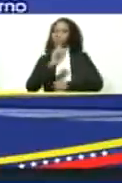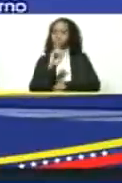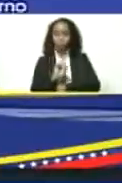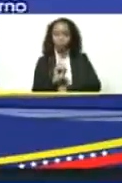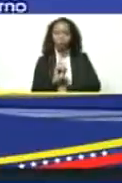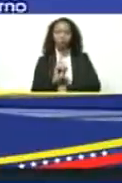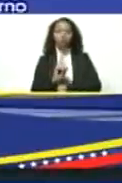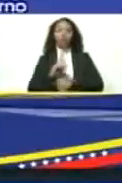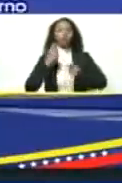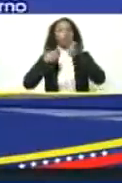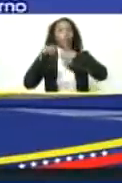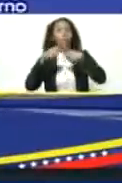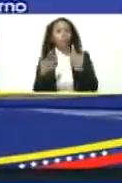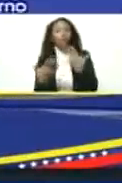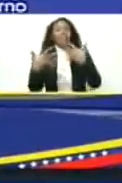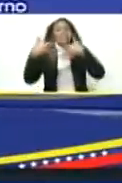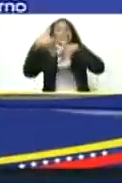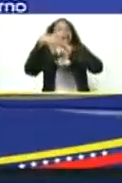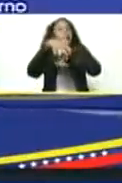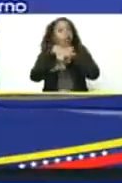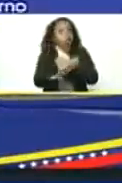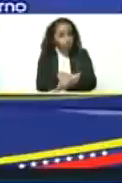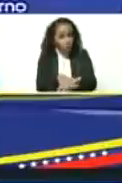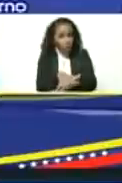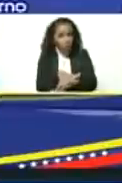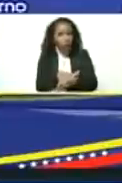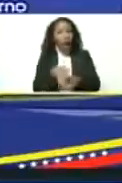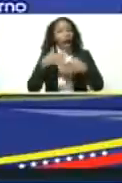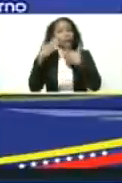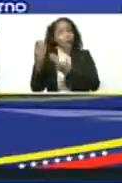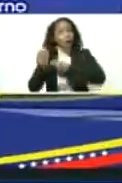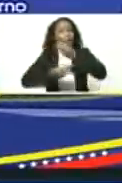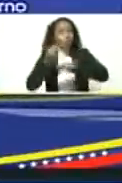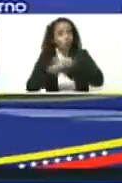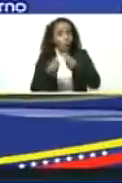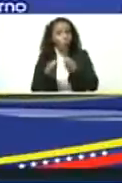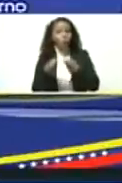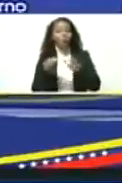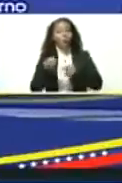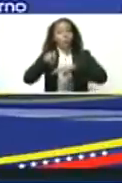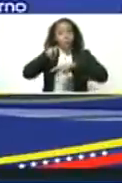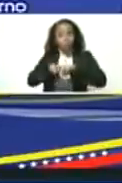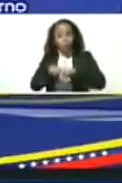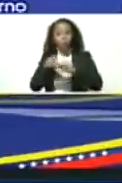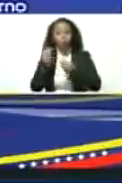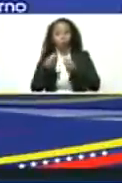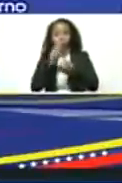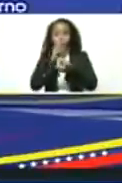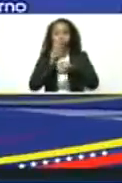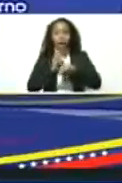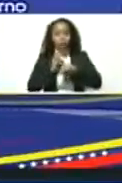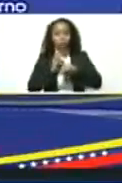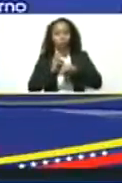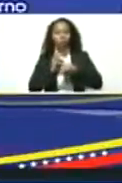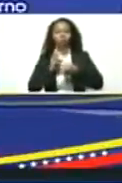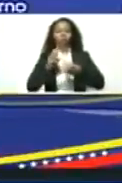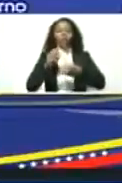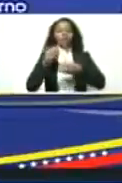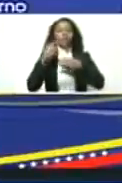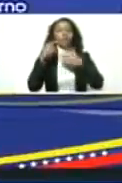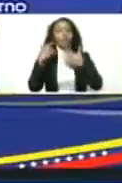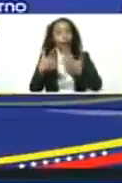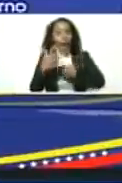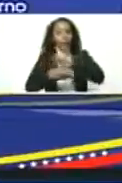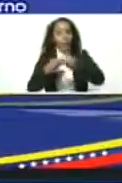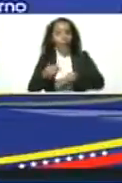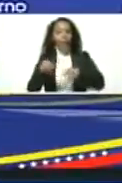comercio incluyente, así como la banca, así como hemos avanzado en la bancarización